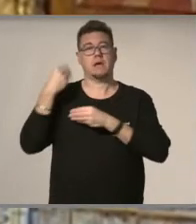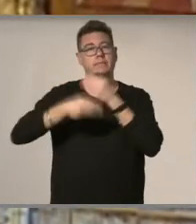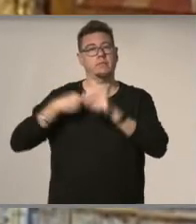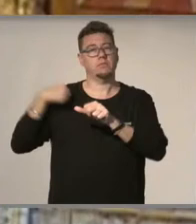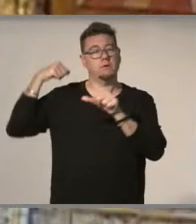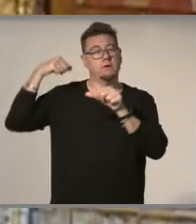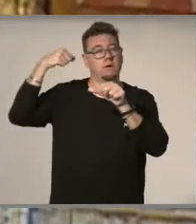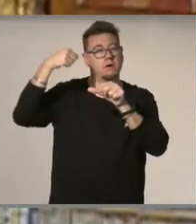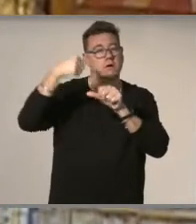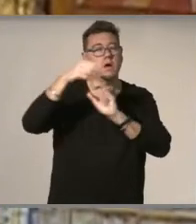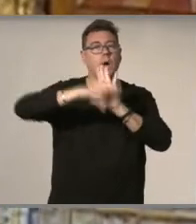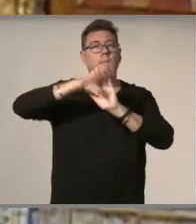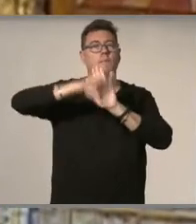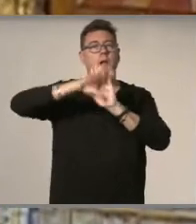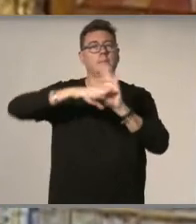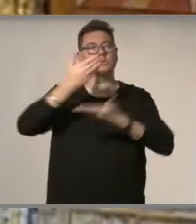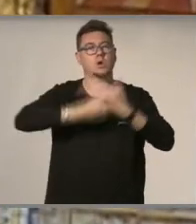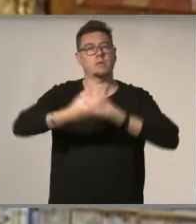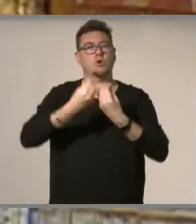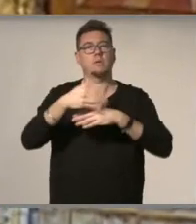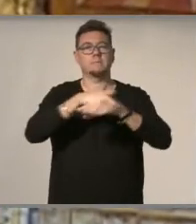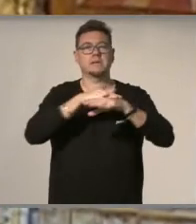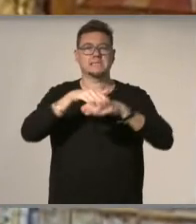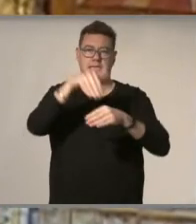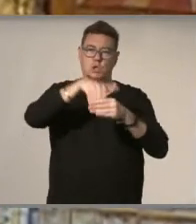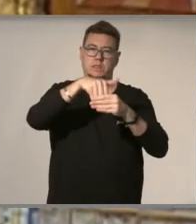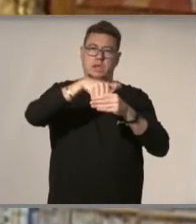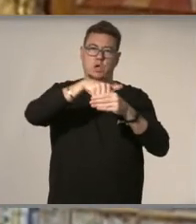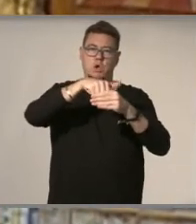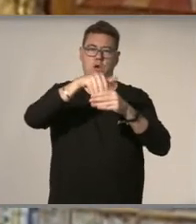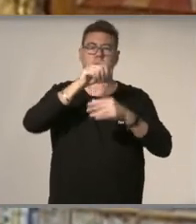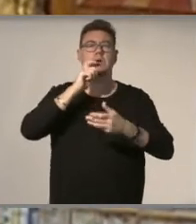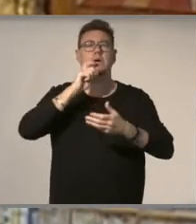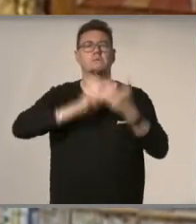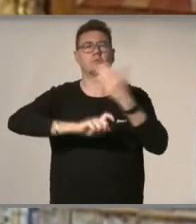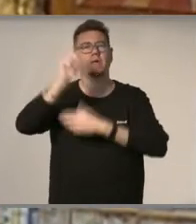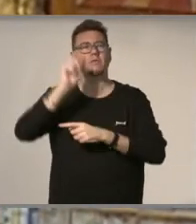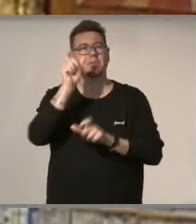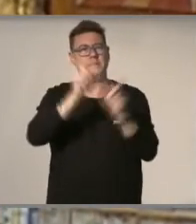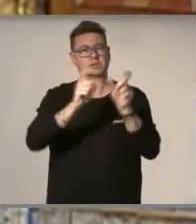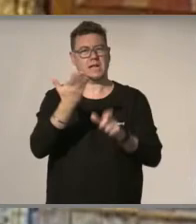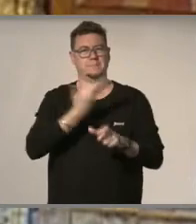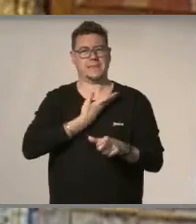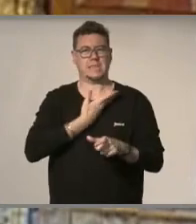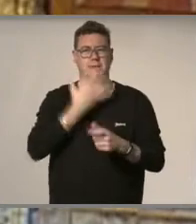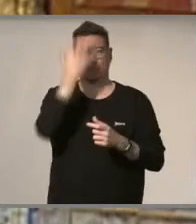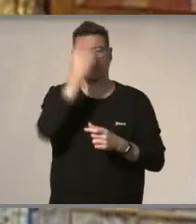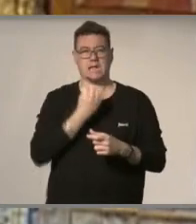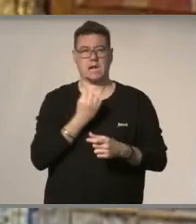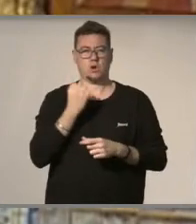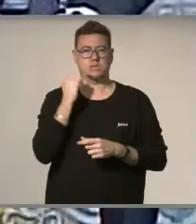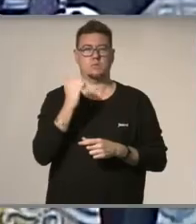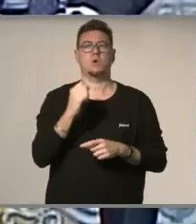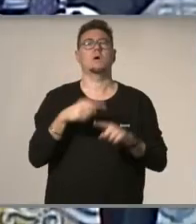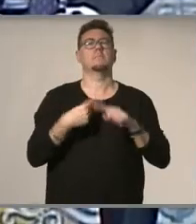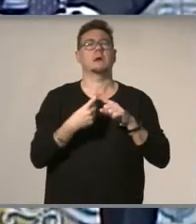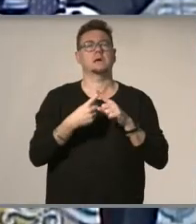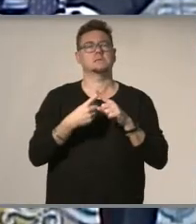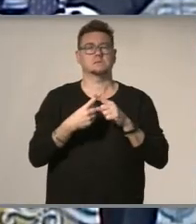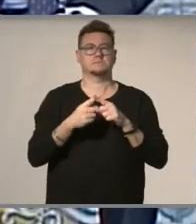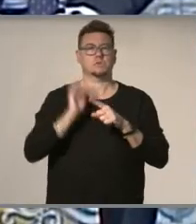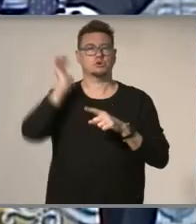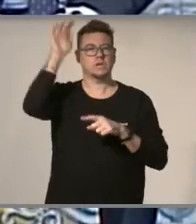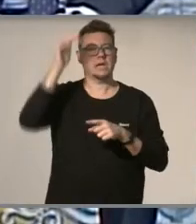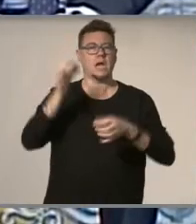programas con la colaboración del Ministerio del Interior, de la Fundación de Víctimas del Terrorismo y de la Consellería de Justicia